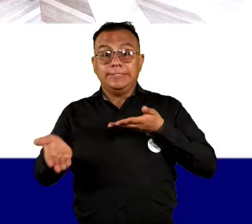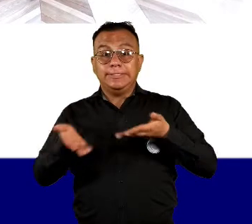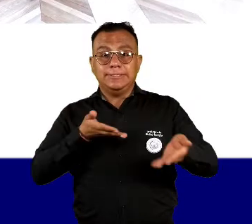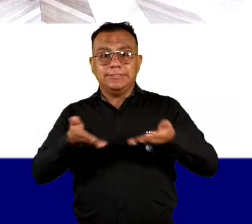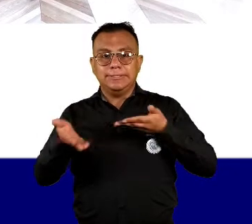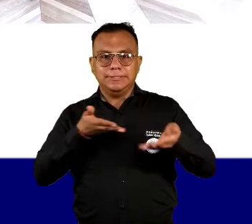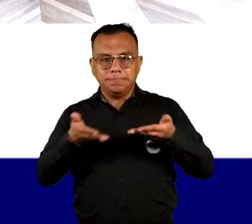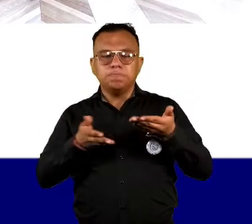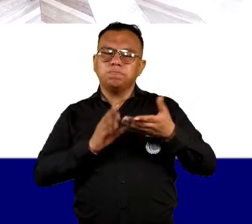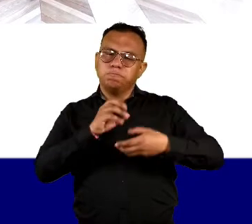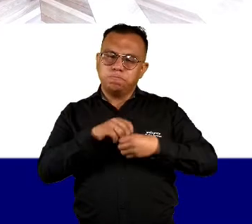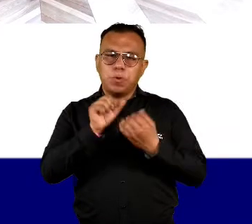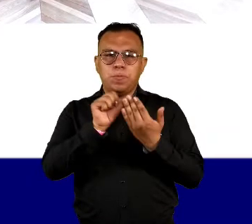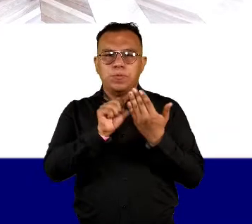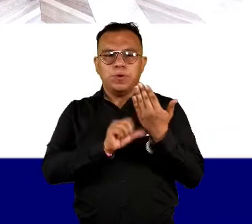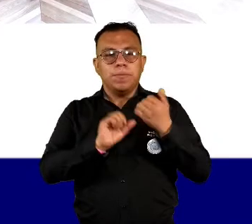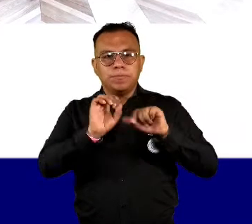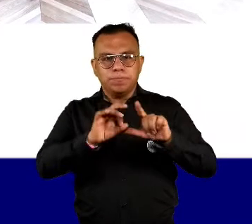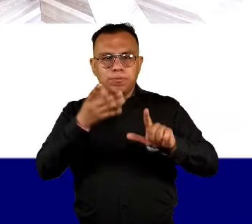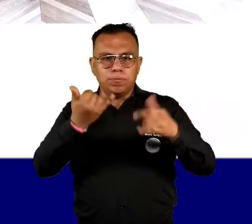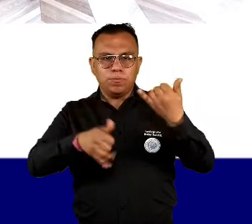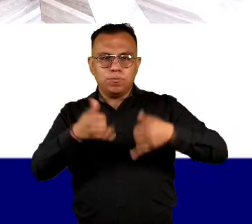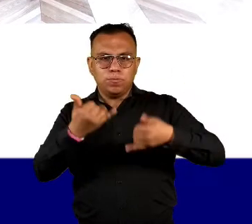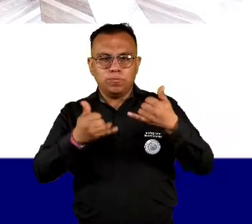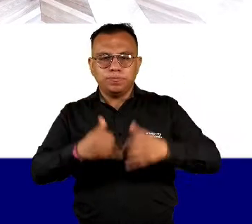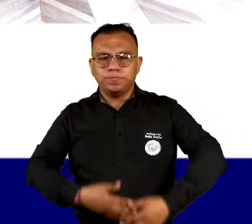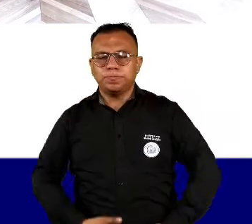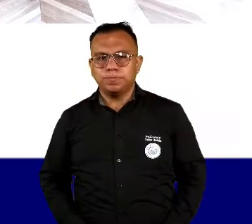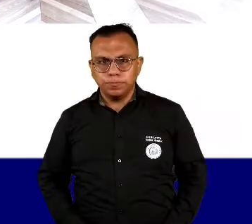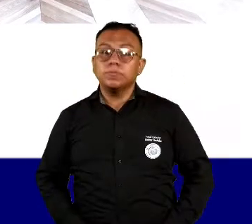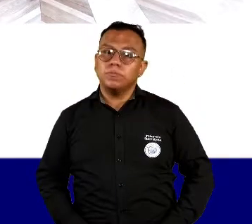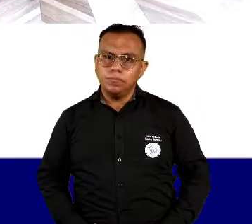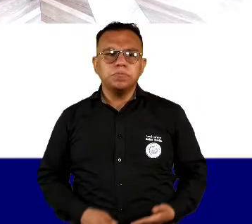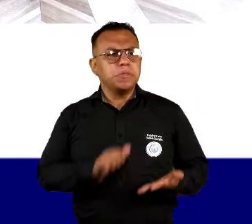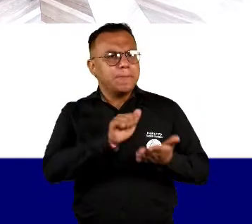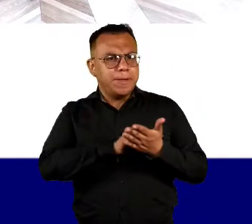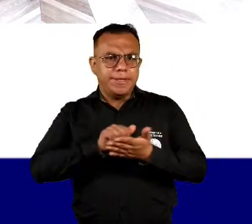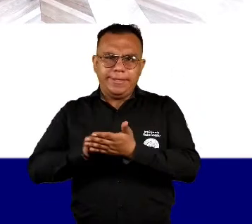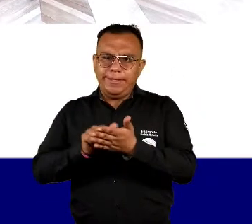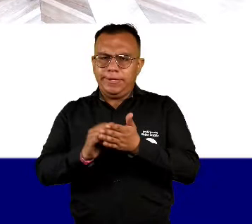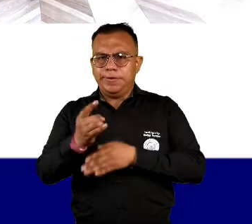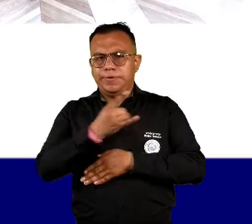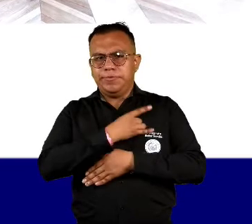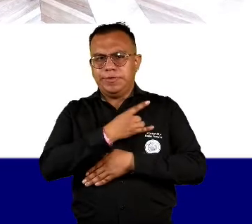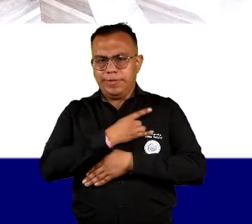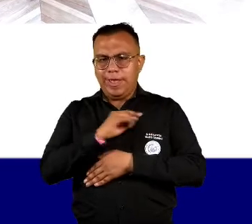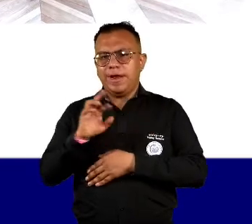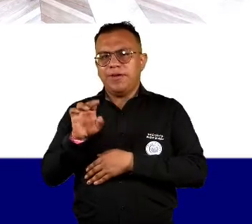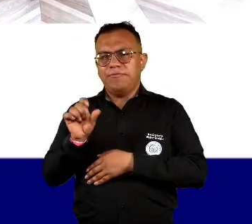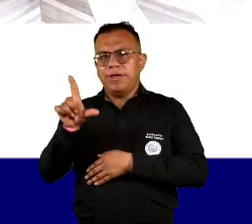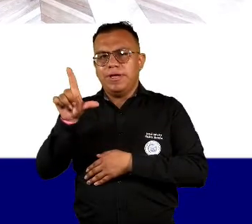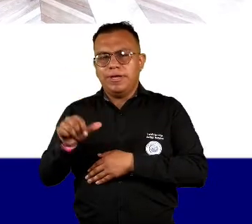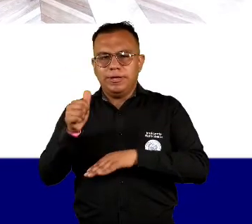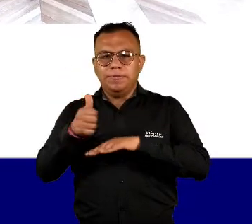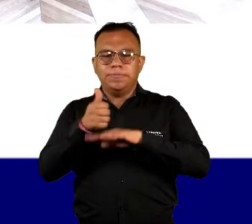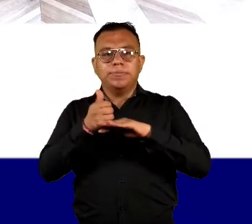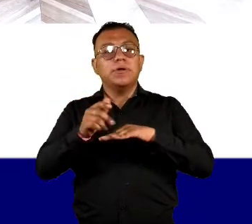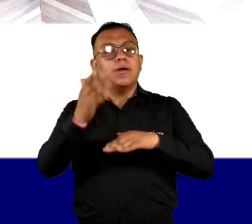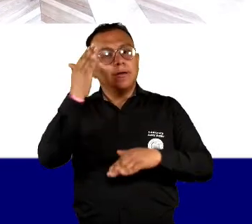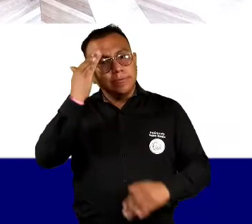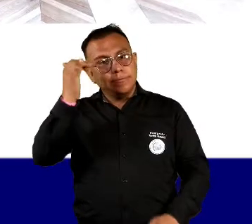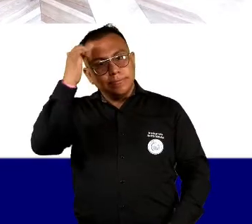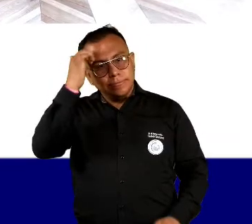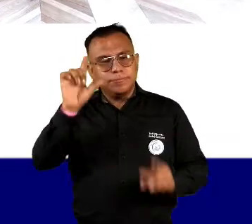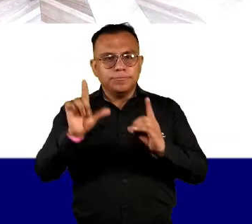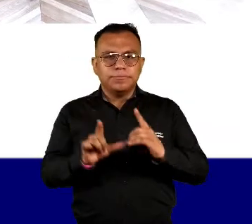de programación en videojuegos soy docente de materias de negocio en la Universidad Nacional Rafaela y directora académico de